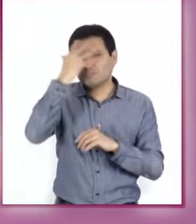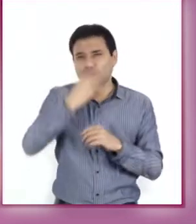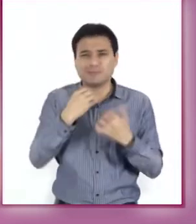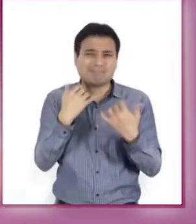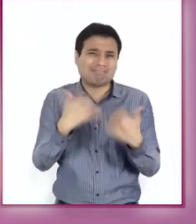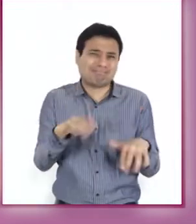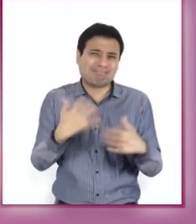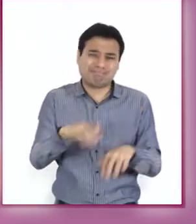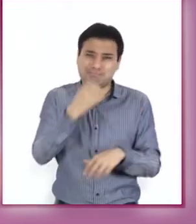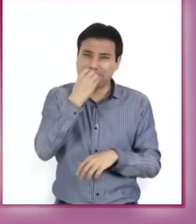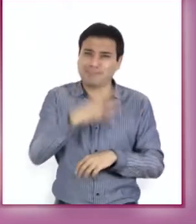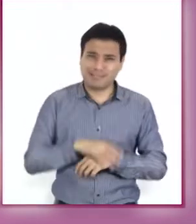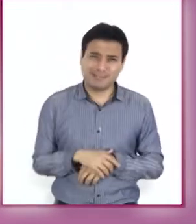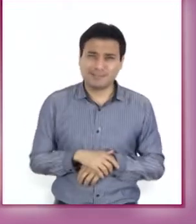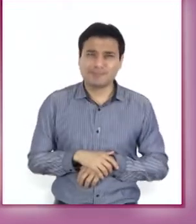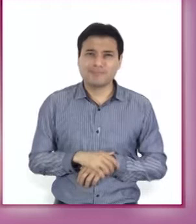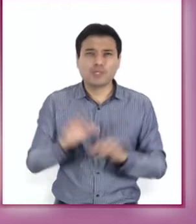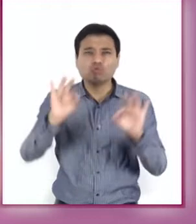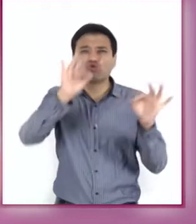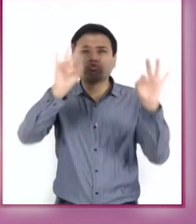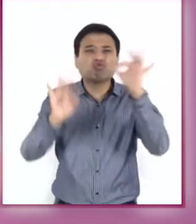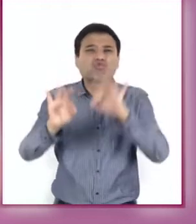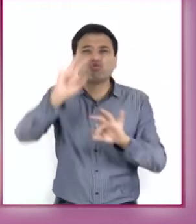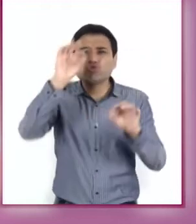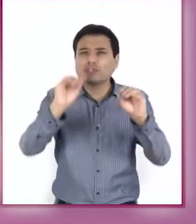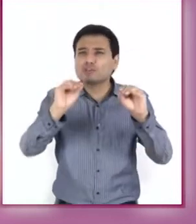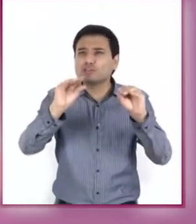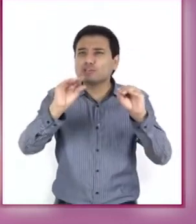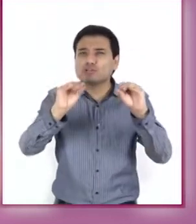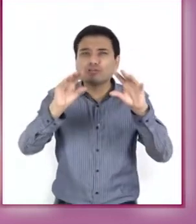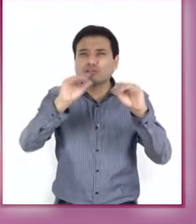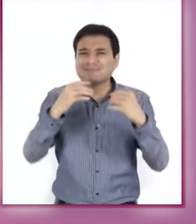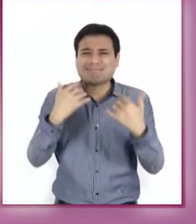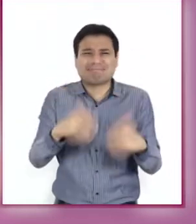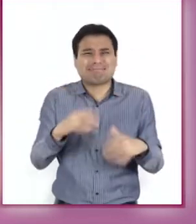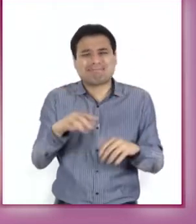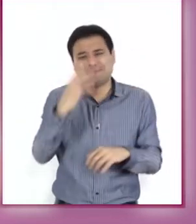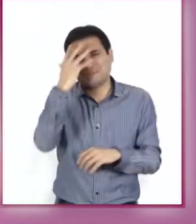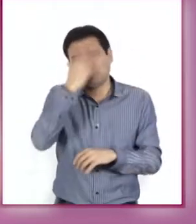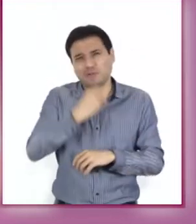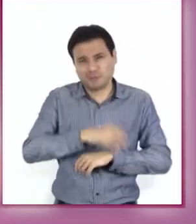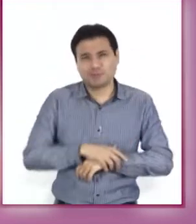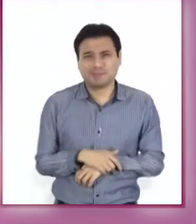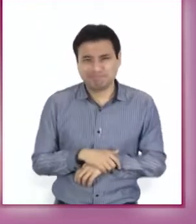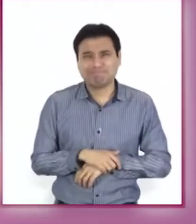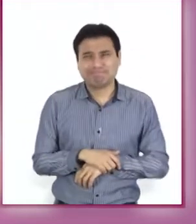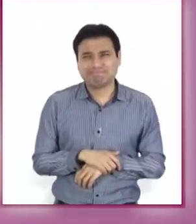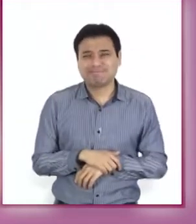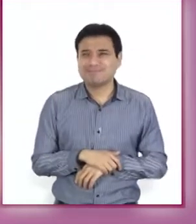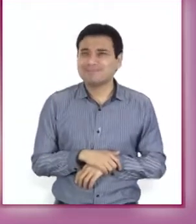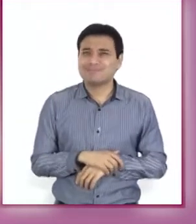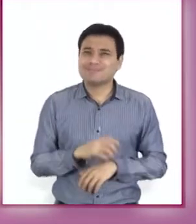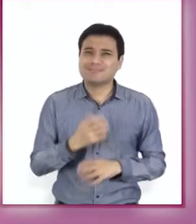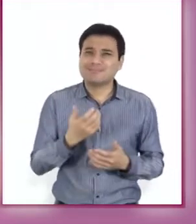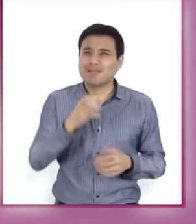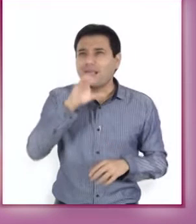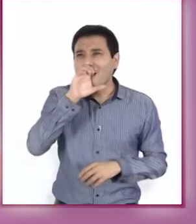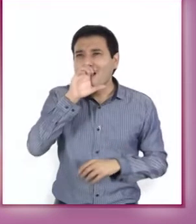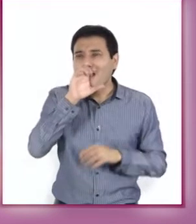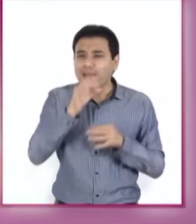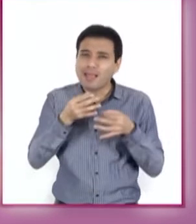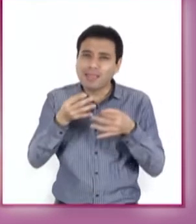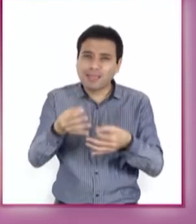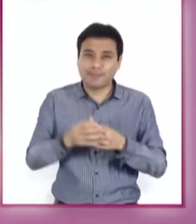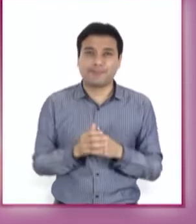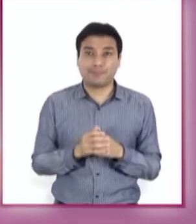fantásticos. Pequeñísimos insectos emitiendo luces aquí y allá, alucinadamente. Pero además